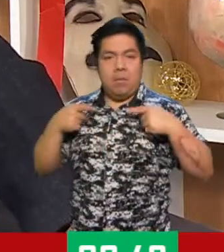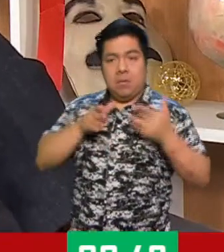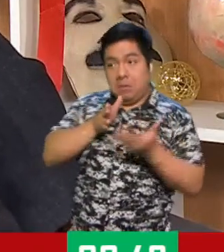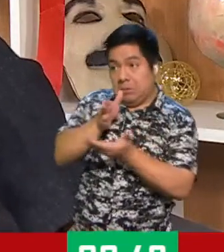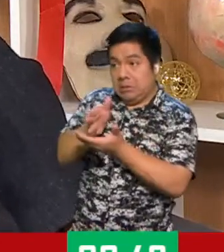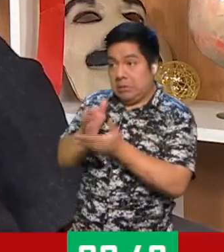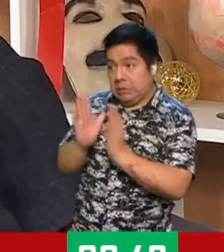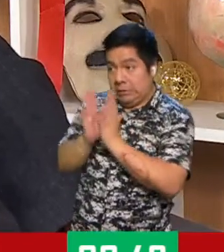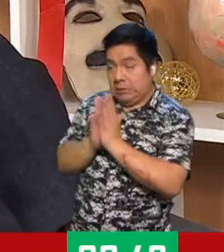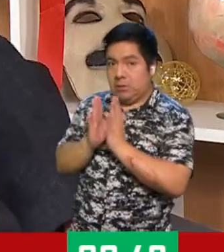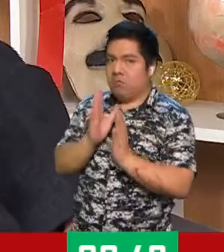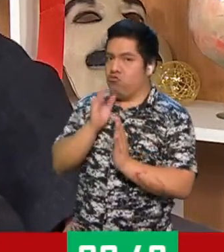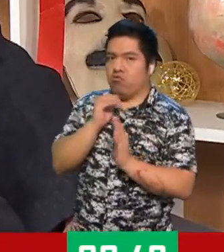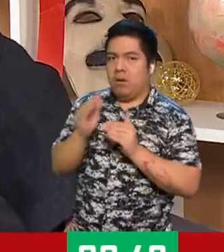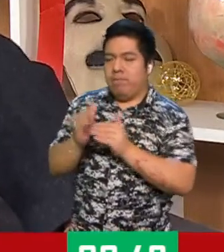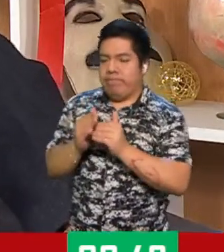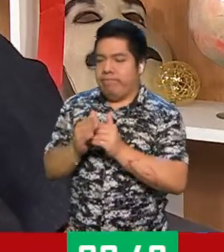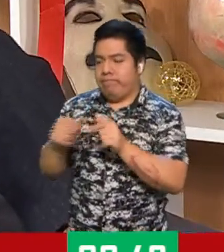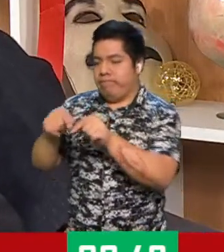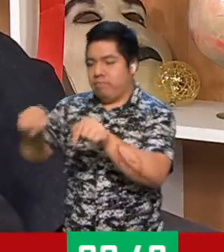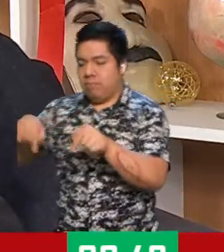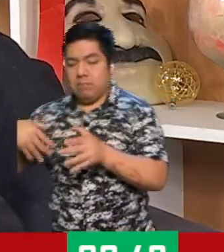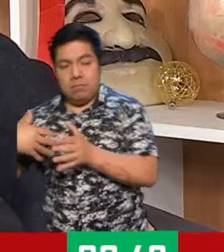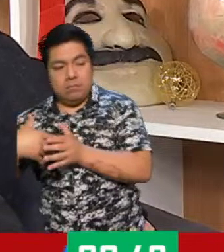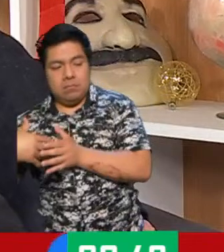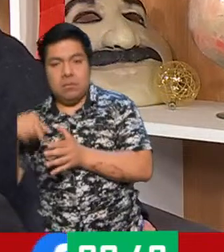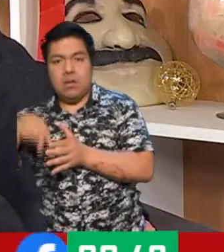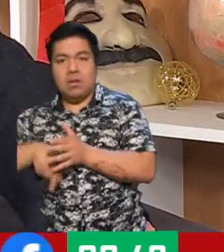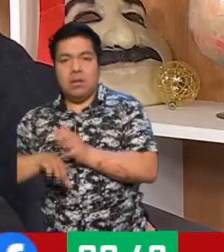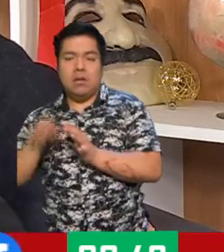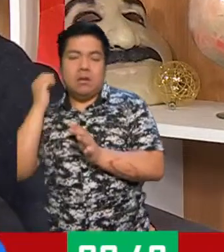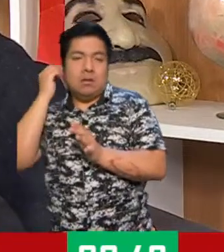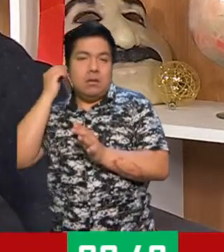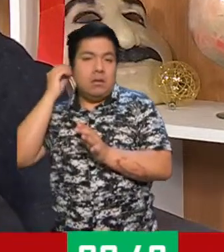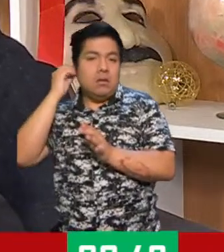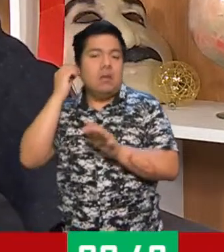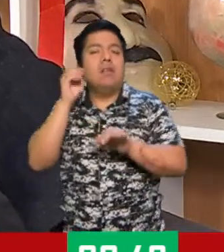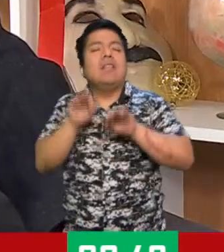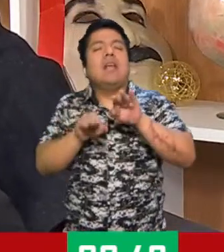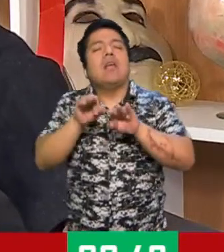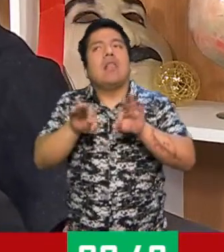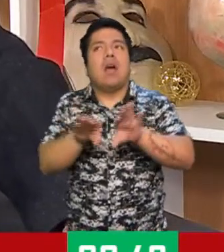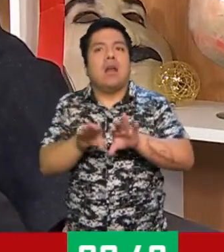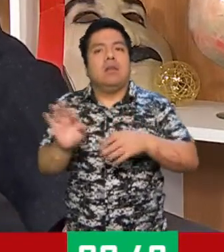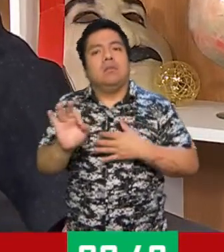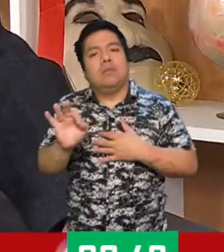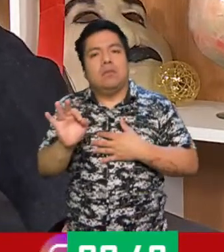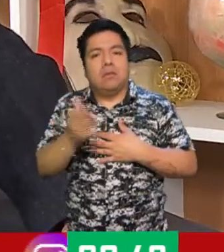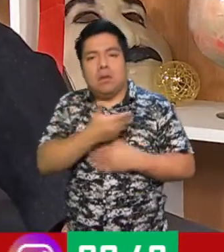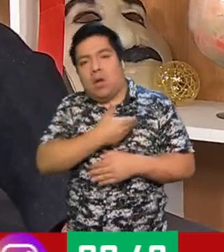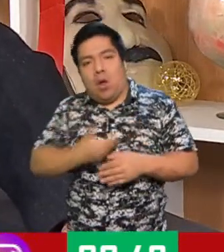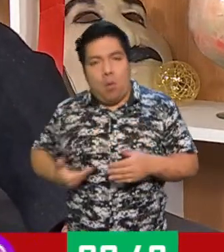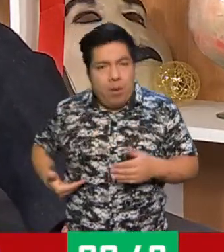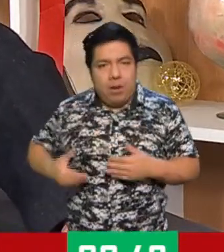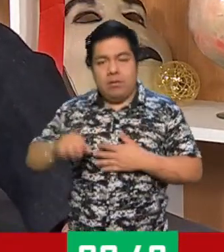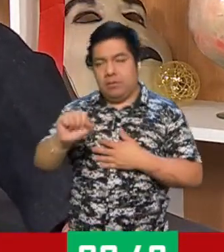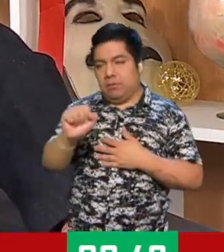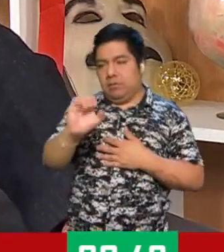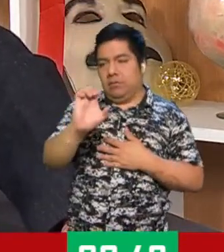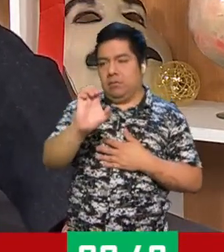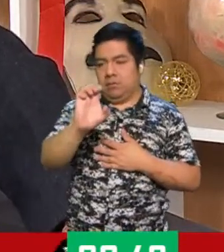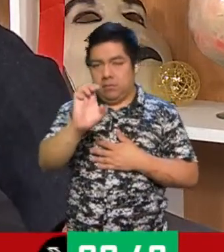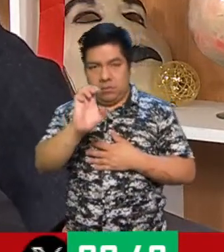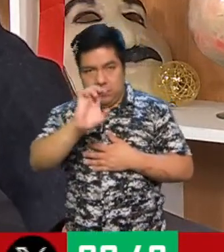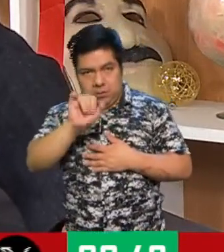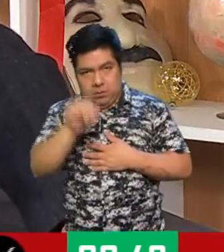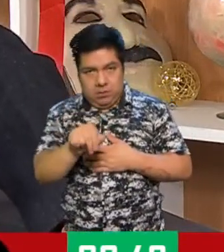personas participaran en un proceso que los llevará a convertirse, pues hasta ser presidentes de la Suprema Corte de